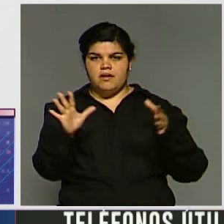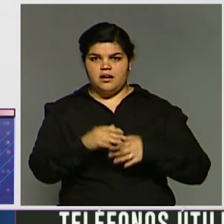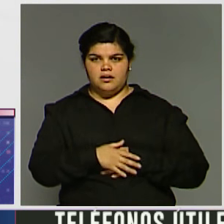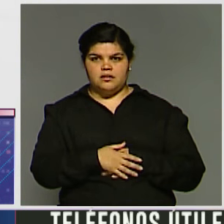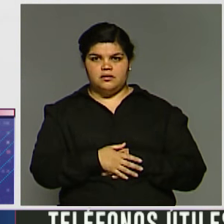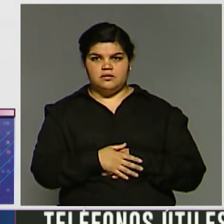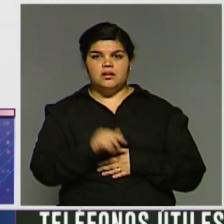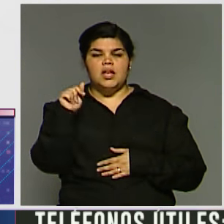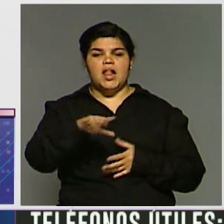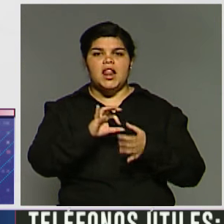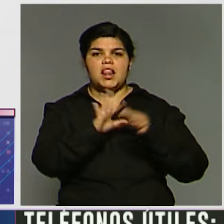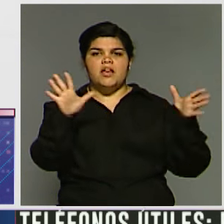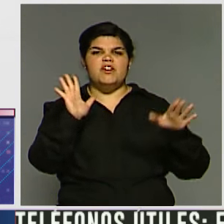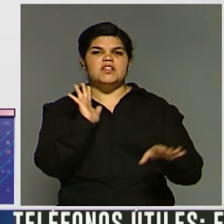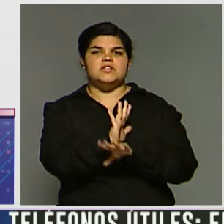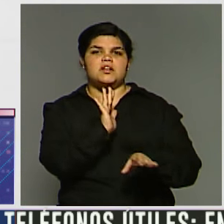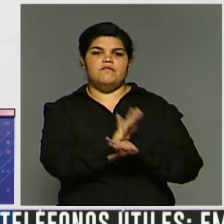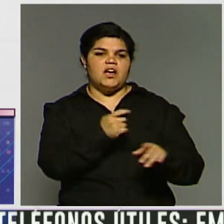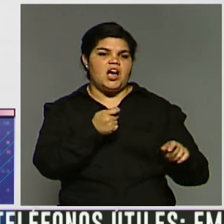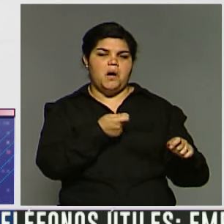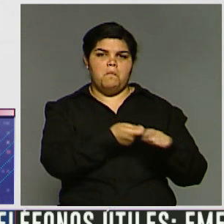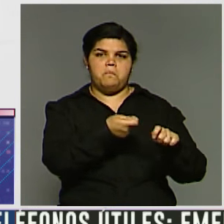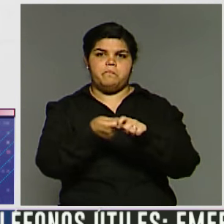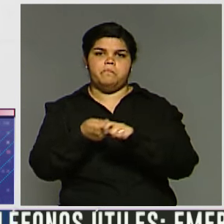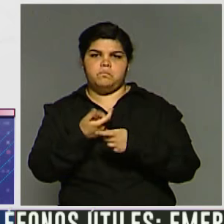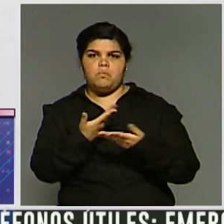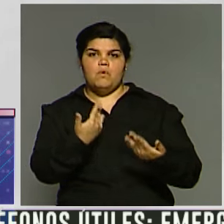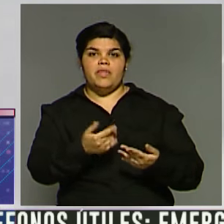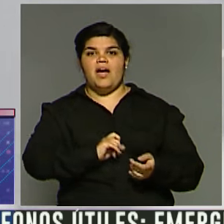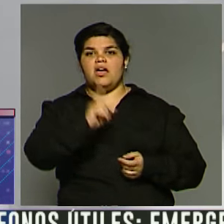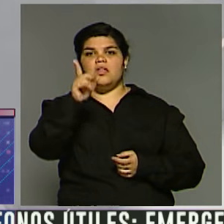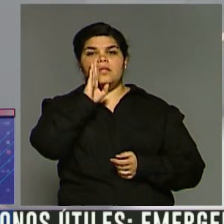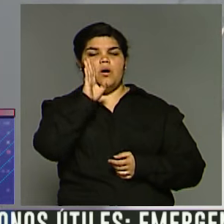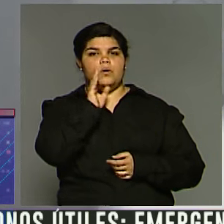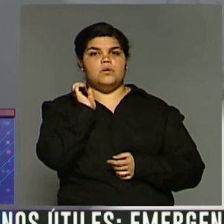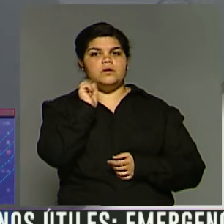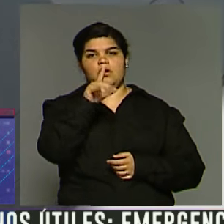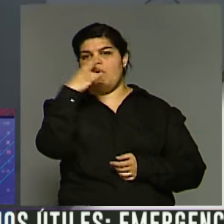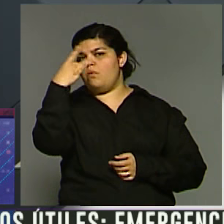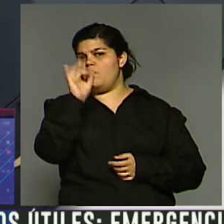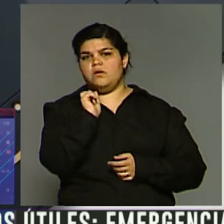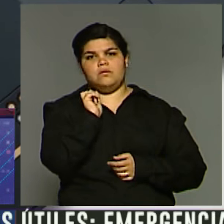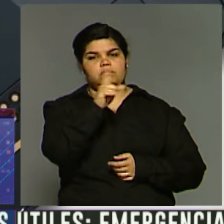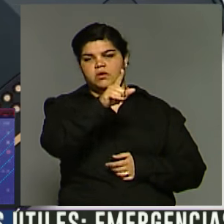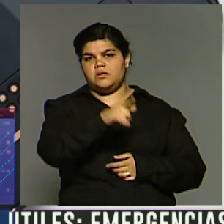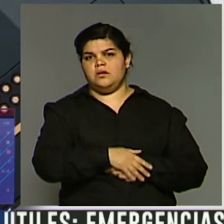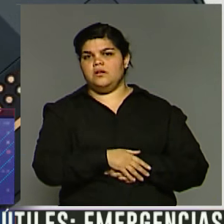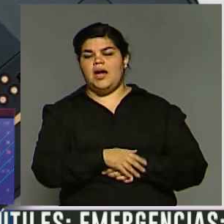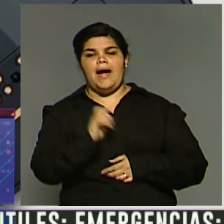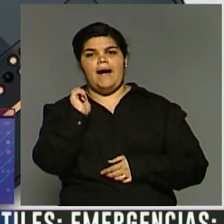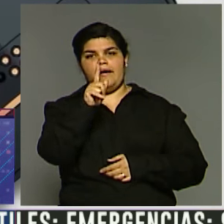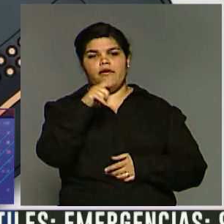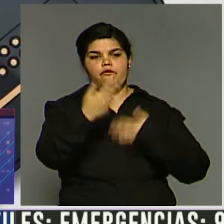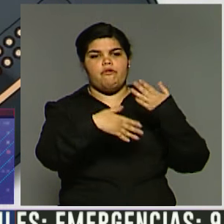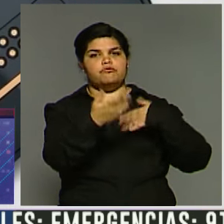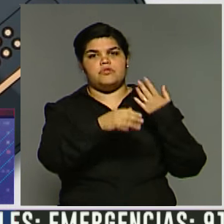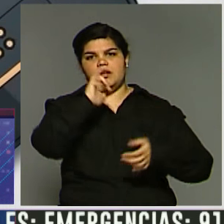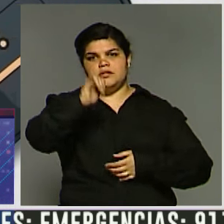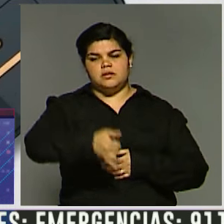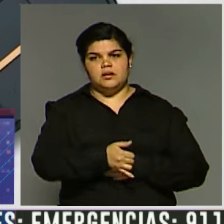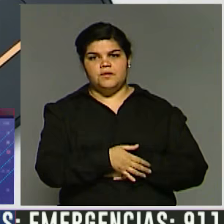venir en formato libre lo podemos conectar a cualquier lado. En cambio, en Estados Unidos es el formato de Estados Unidos que está solamente para un carrier y lo